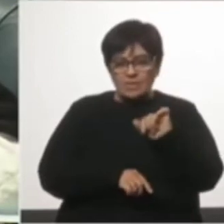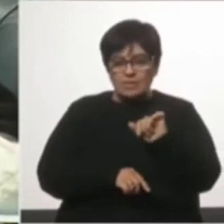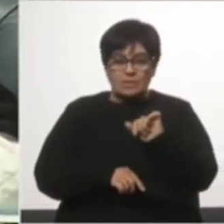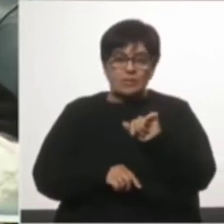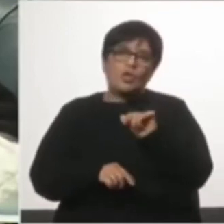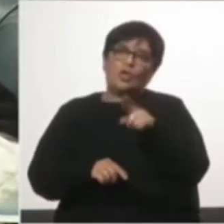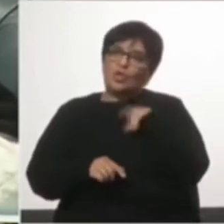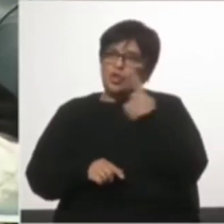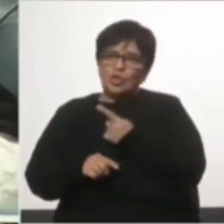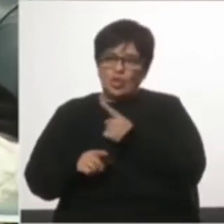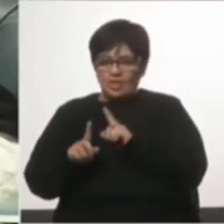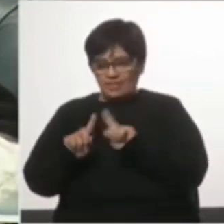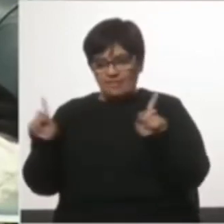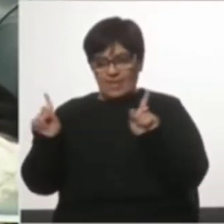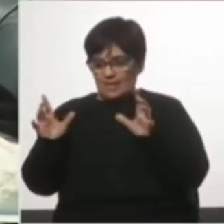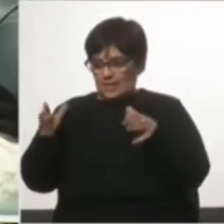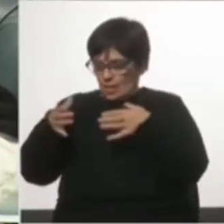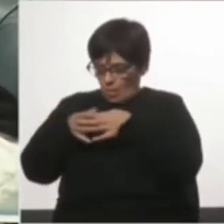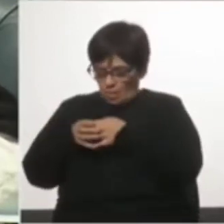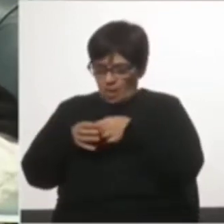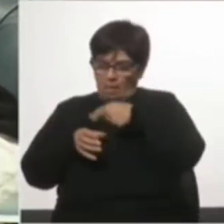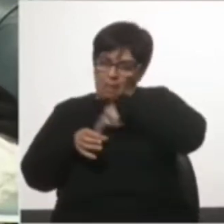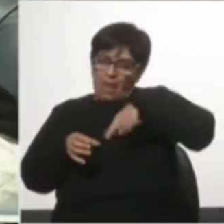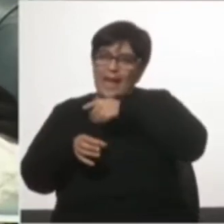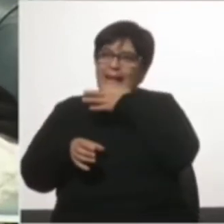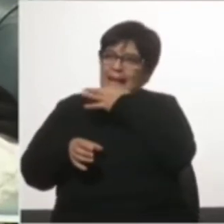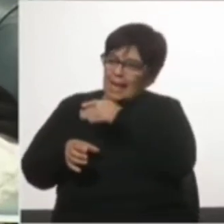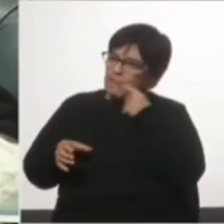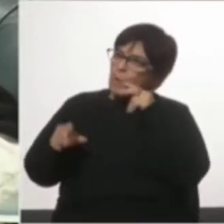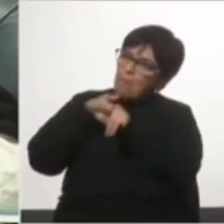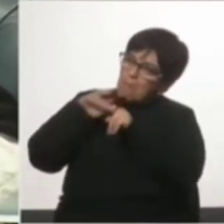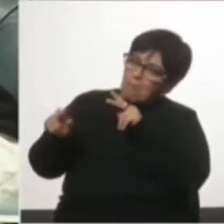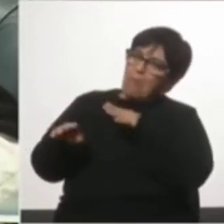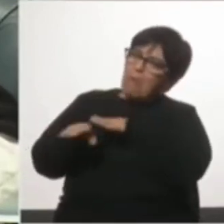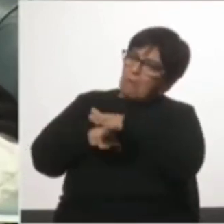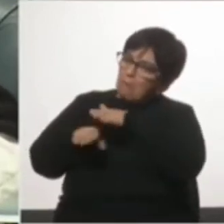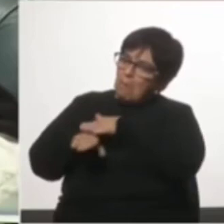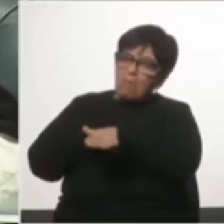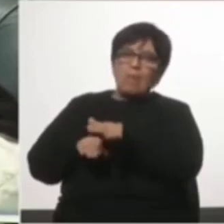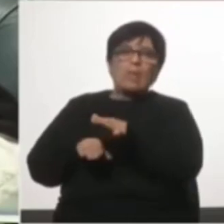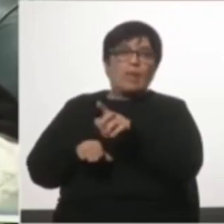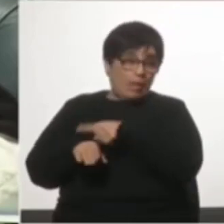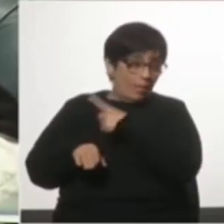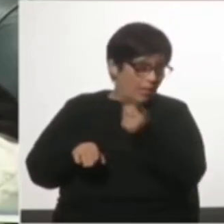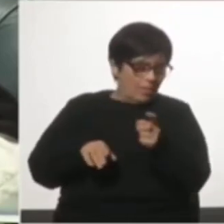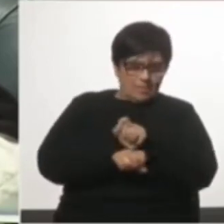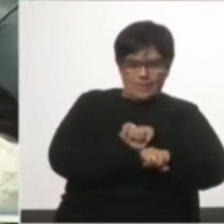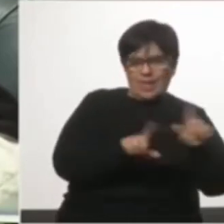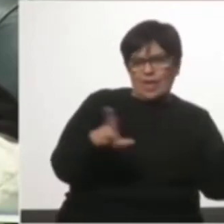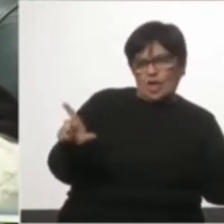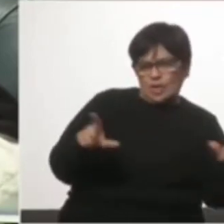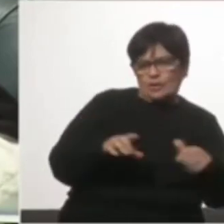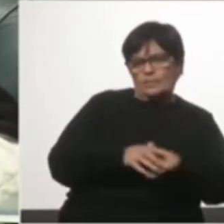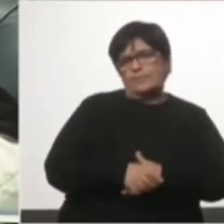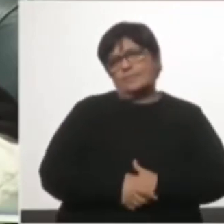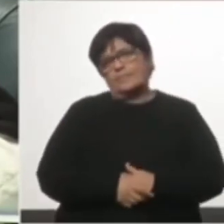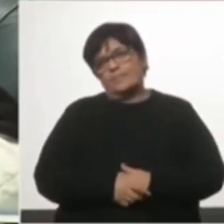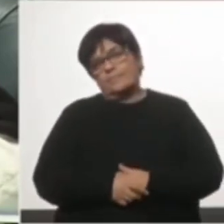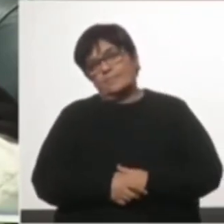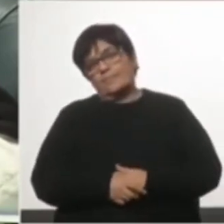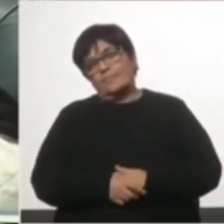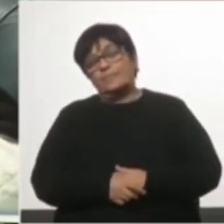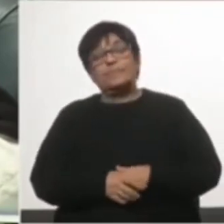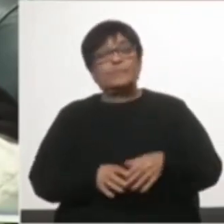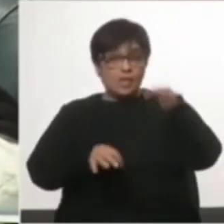ser la excepción en el mundo, ejemplo en el manejo de la pandemia, a ser los peores de la clase. Se